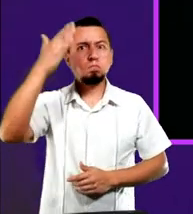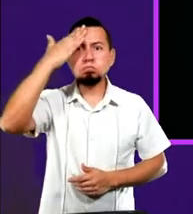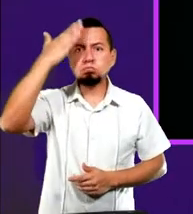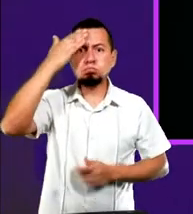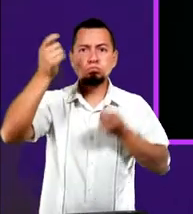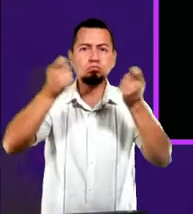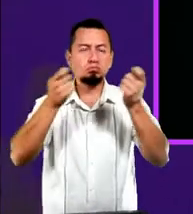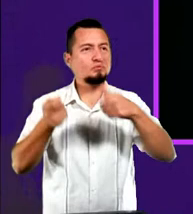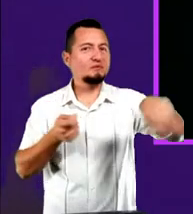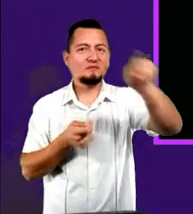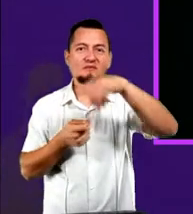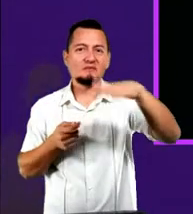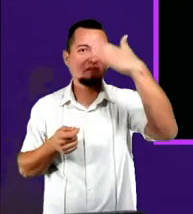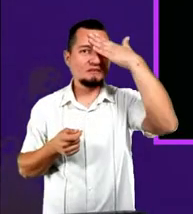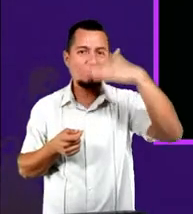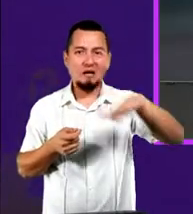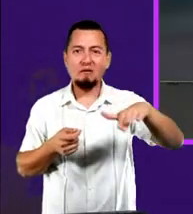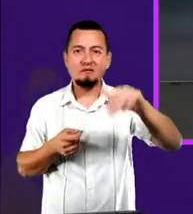En